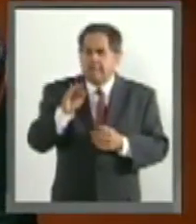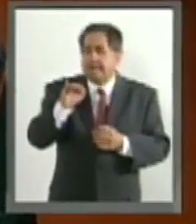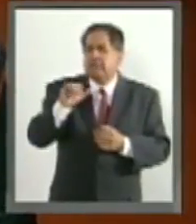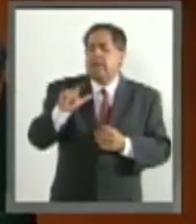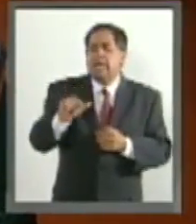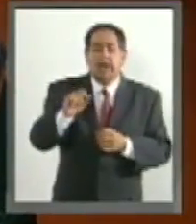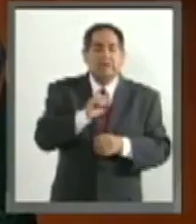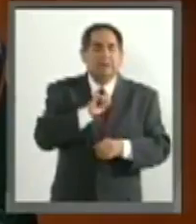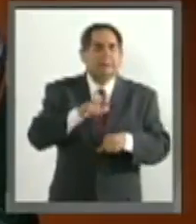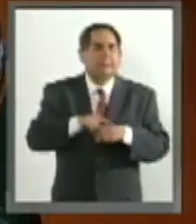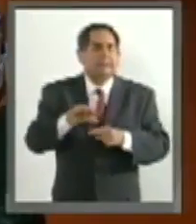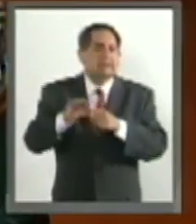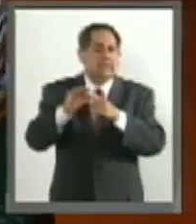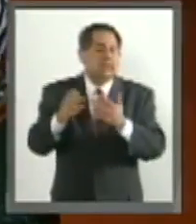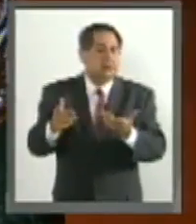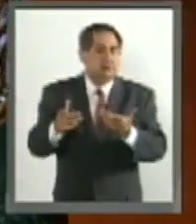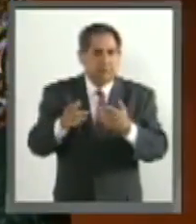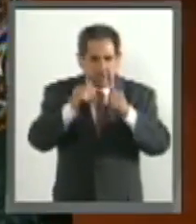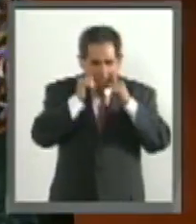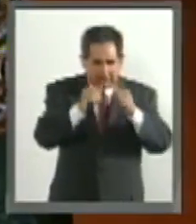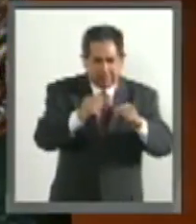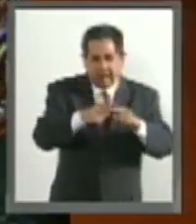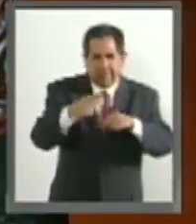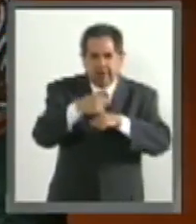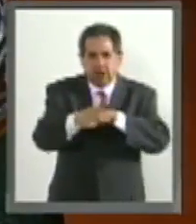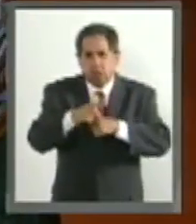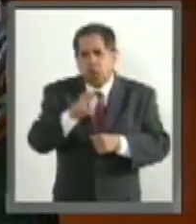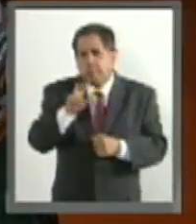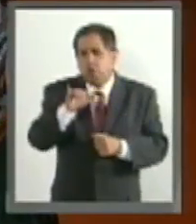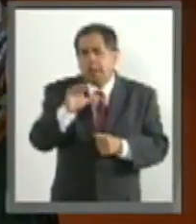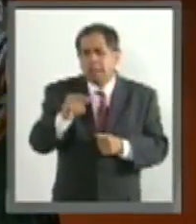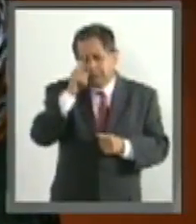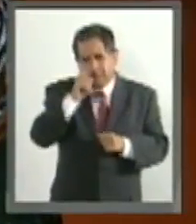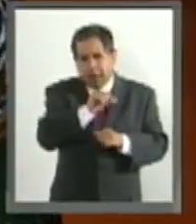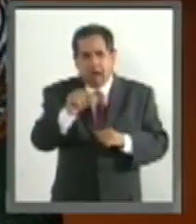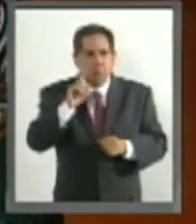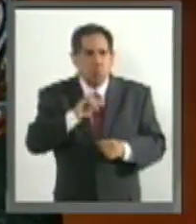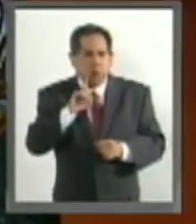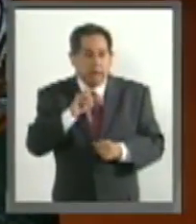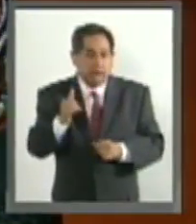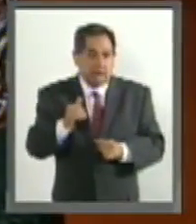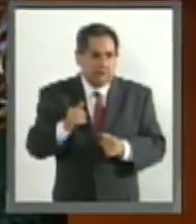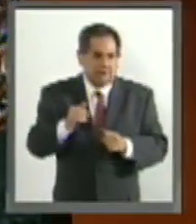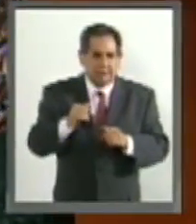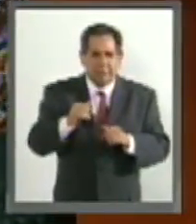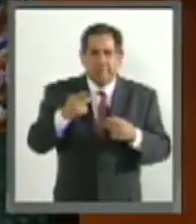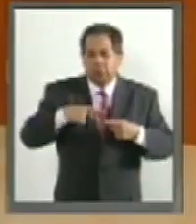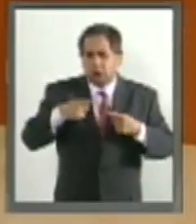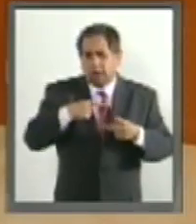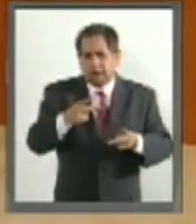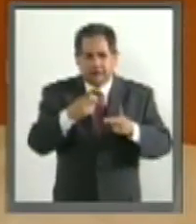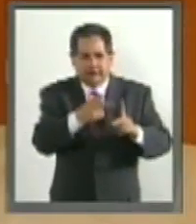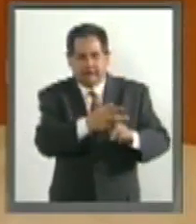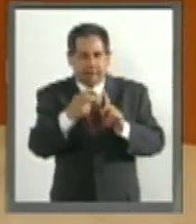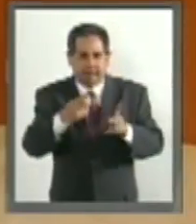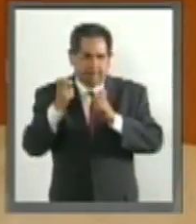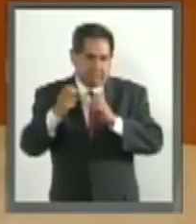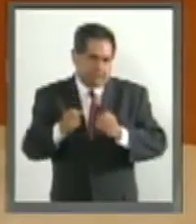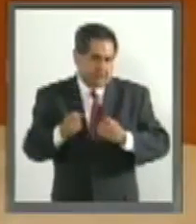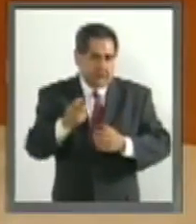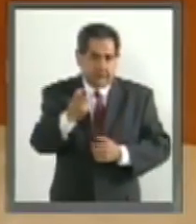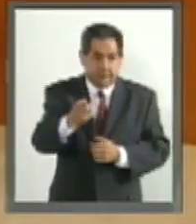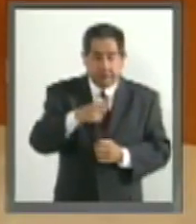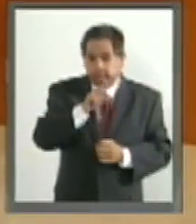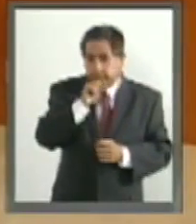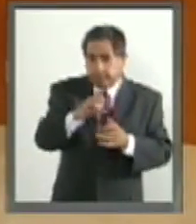especial que atiende los delitos de violencia contra las mujeres y la trata de personas entonces se